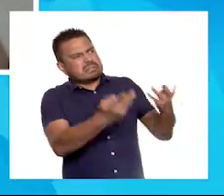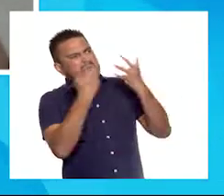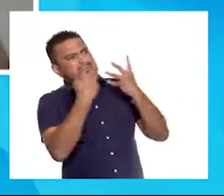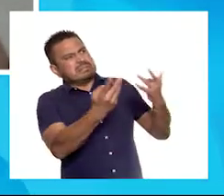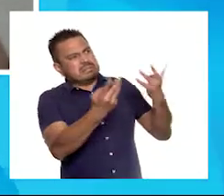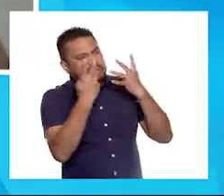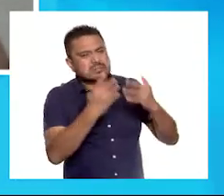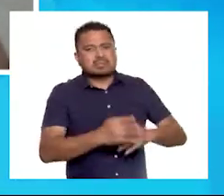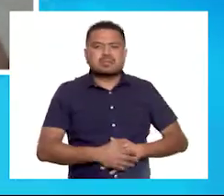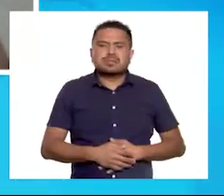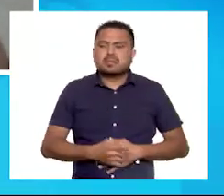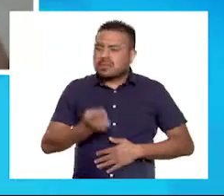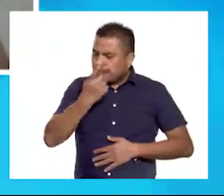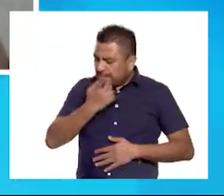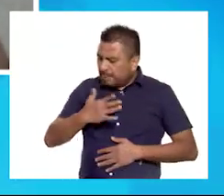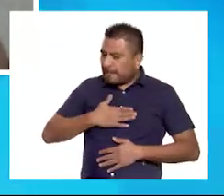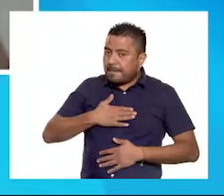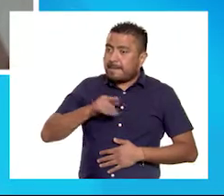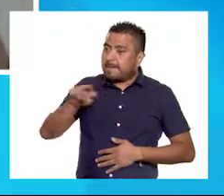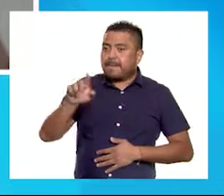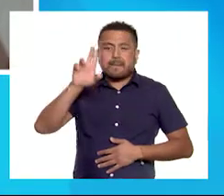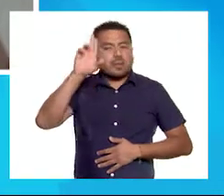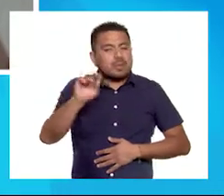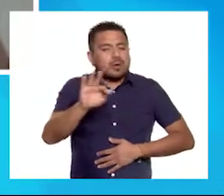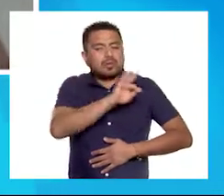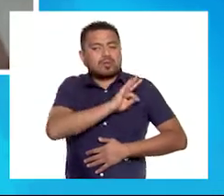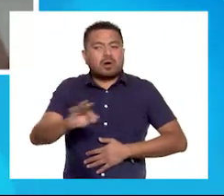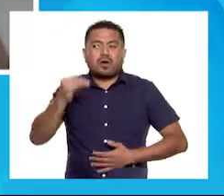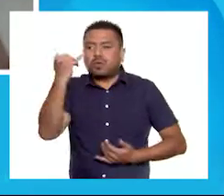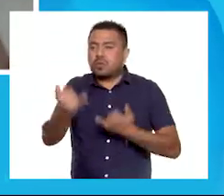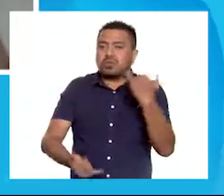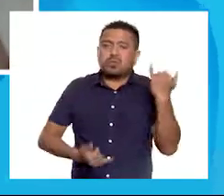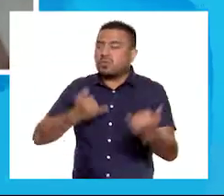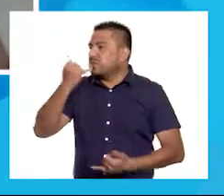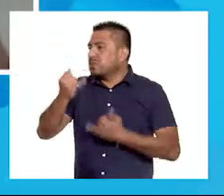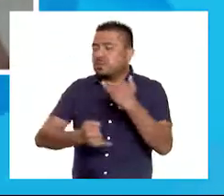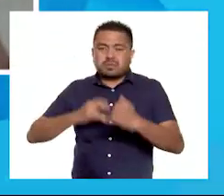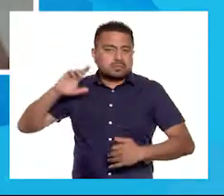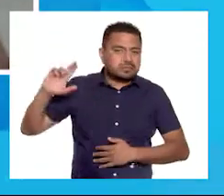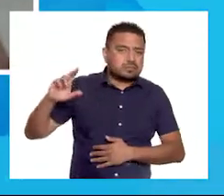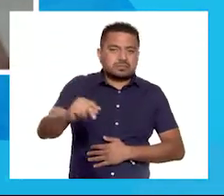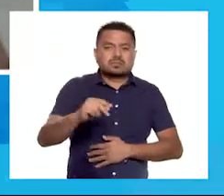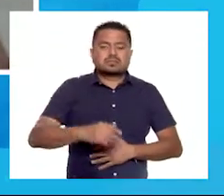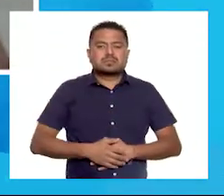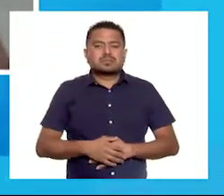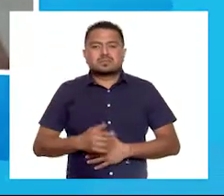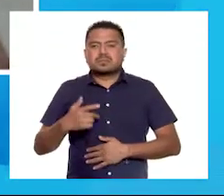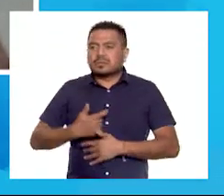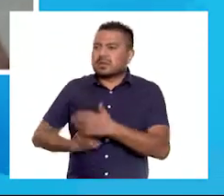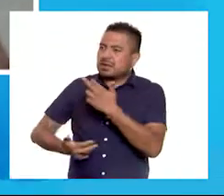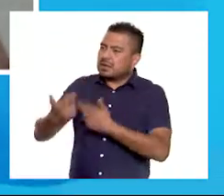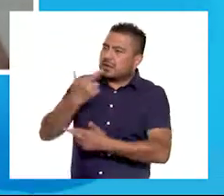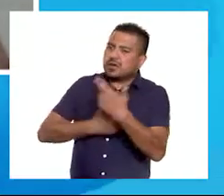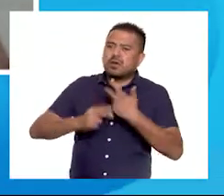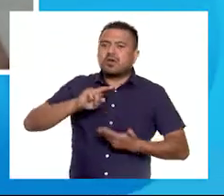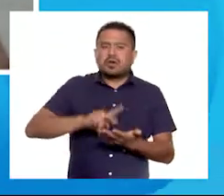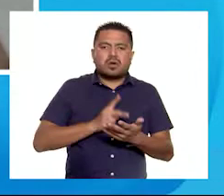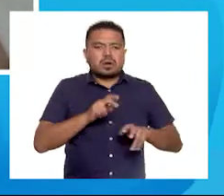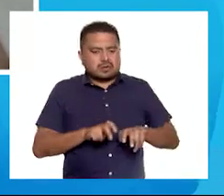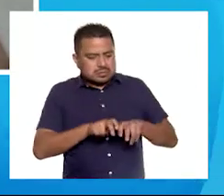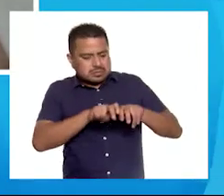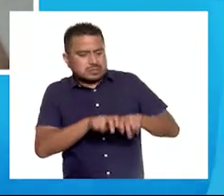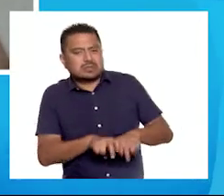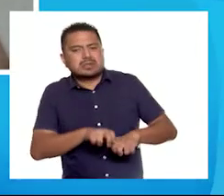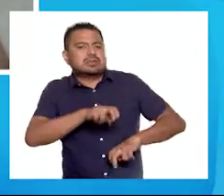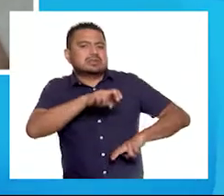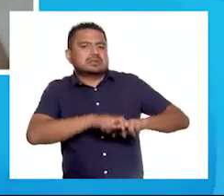atención y nos dijeron que ahí no se podía jugar. Nos regresaron a sentarnos a